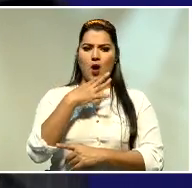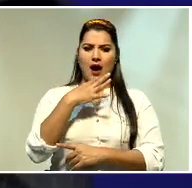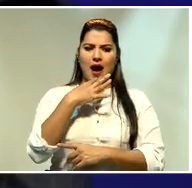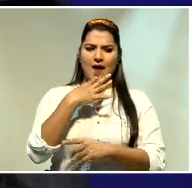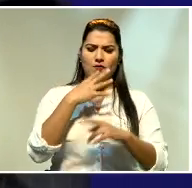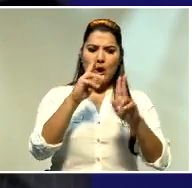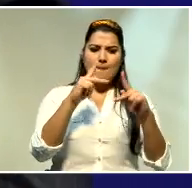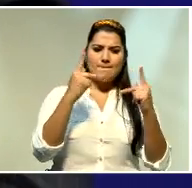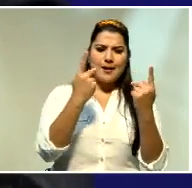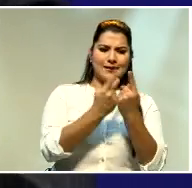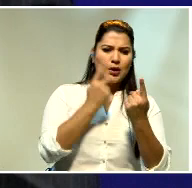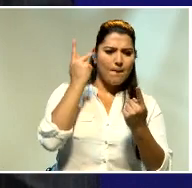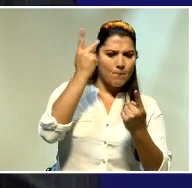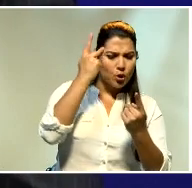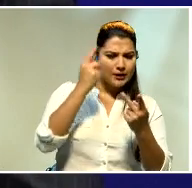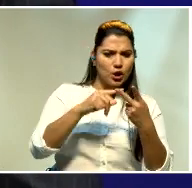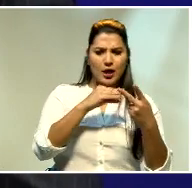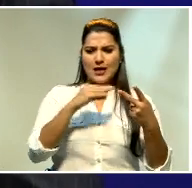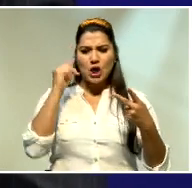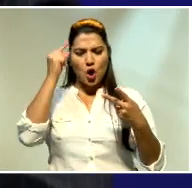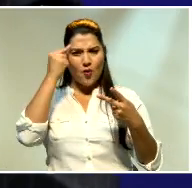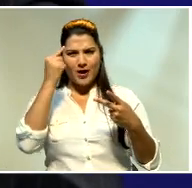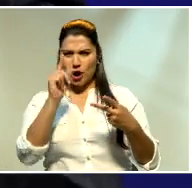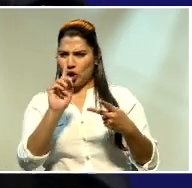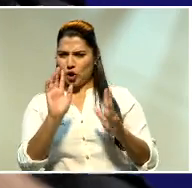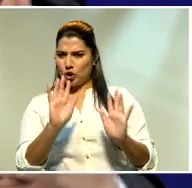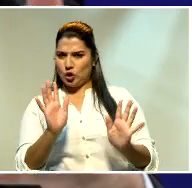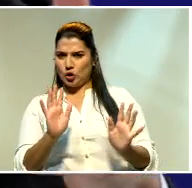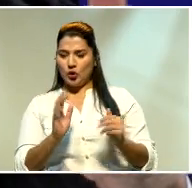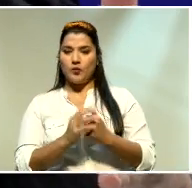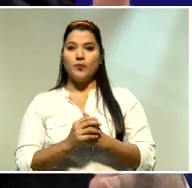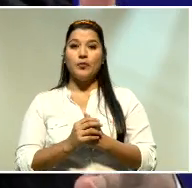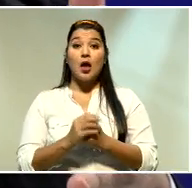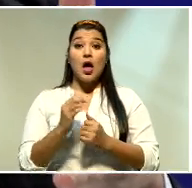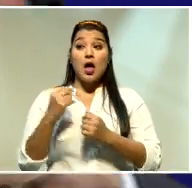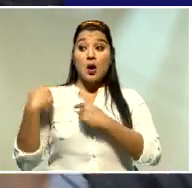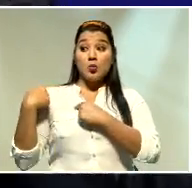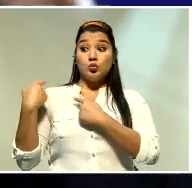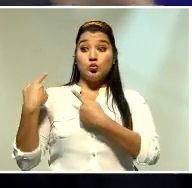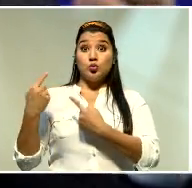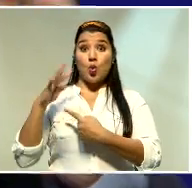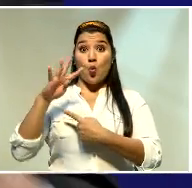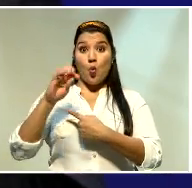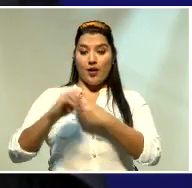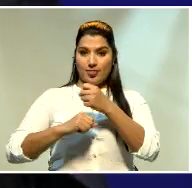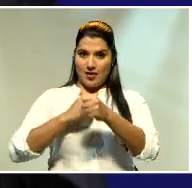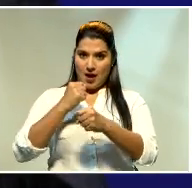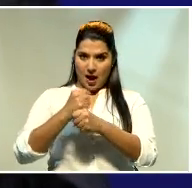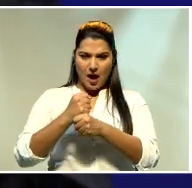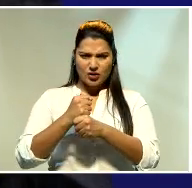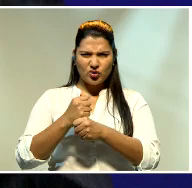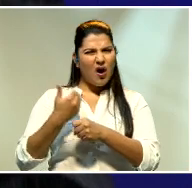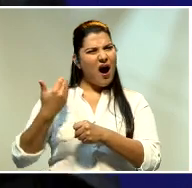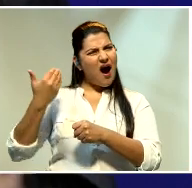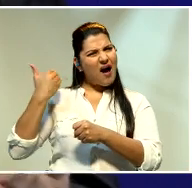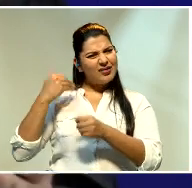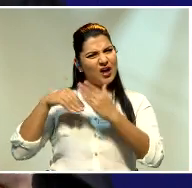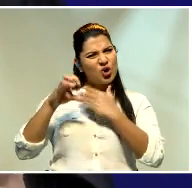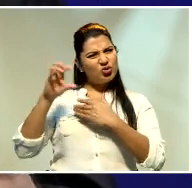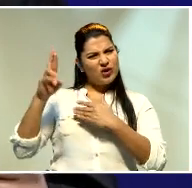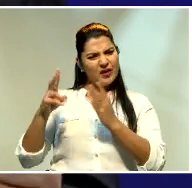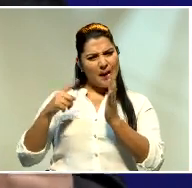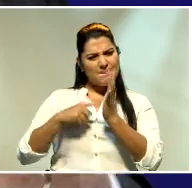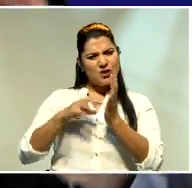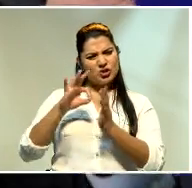políticos y gobiernos, y no es ese mi enfoque. Durante los últimos 40 años, desde que pasó la crisis en los